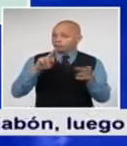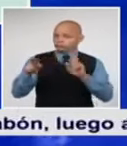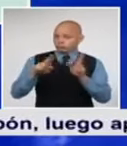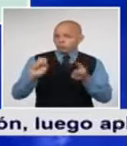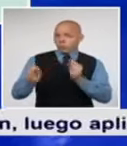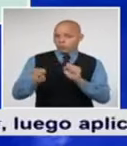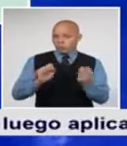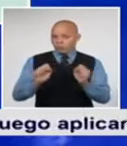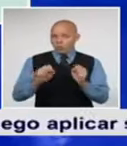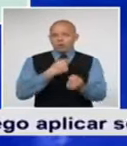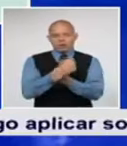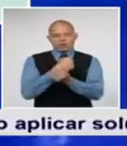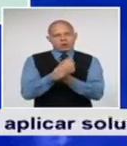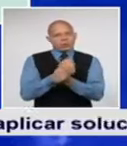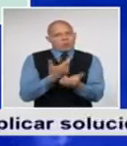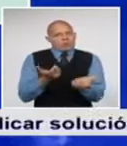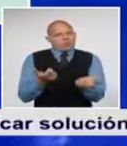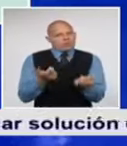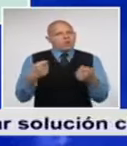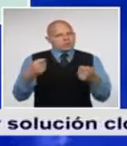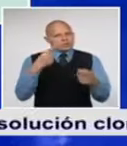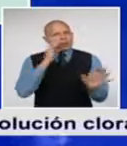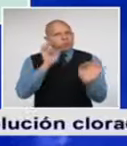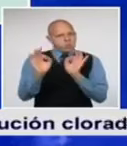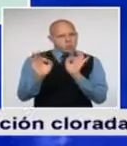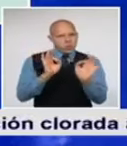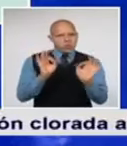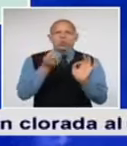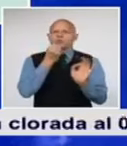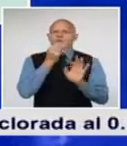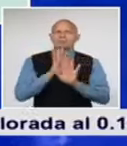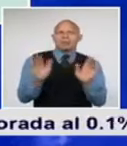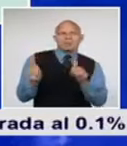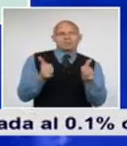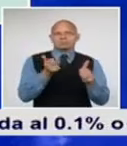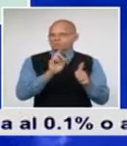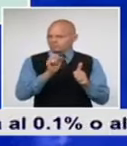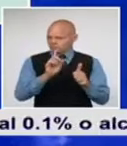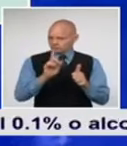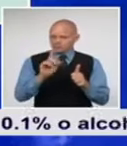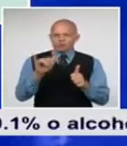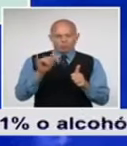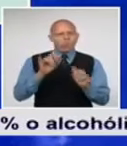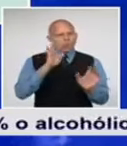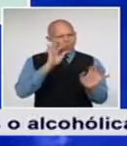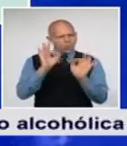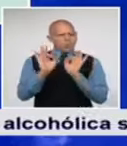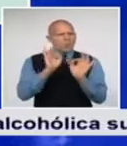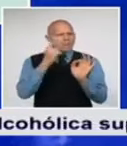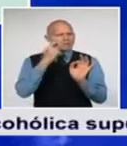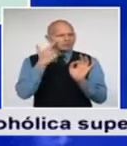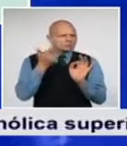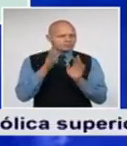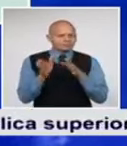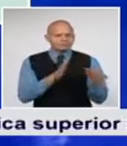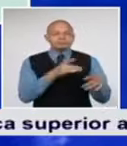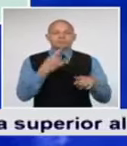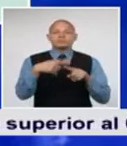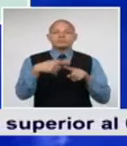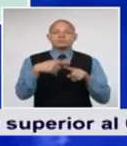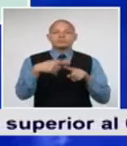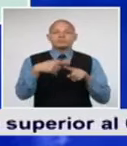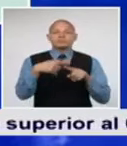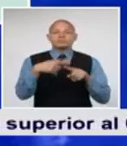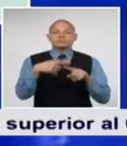es elevado y están ahí evaluando un grupo de aspectos. Holguín con 15 casos ayer,